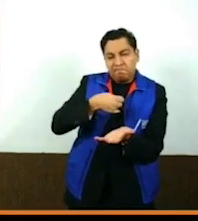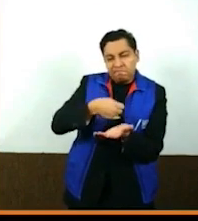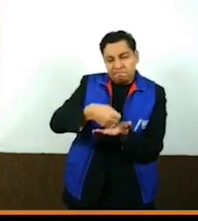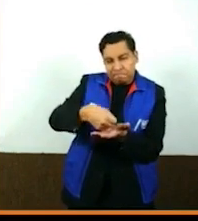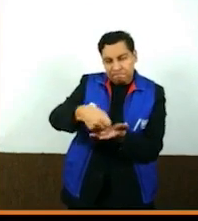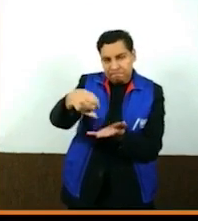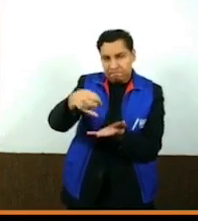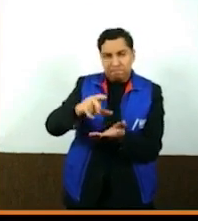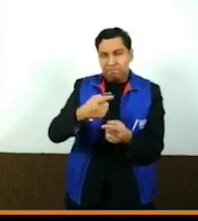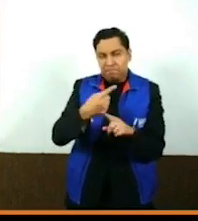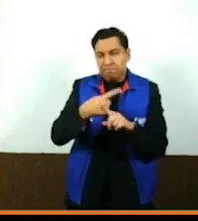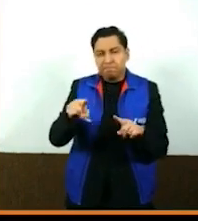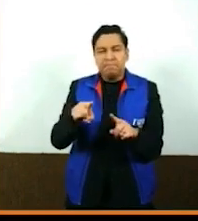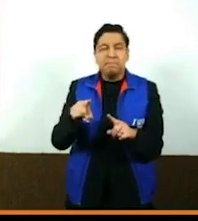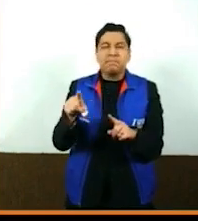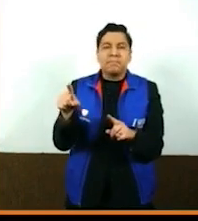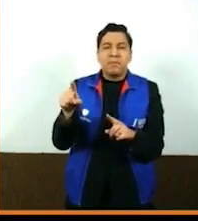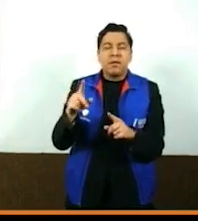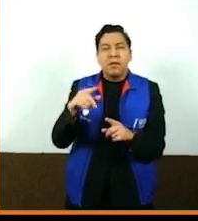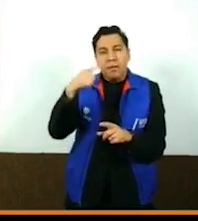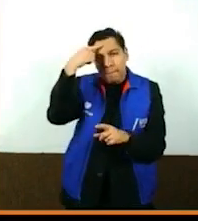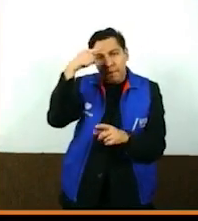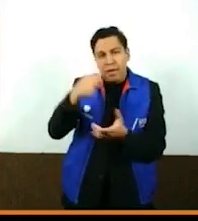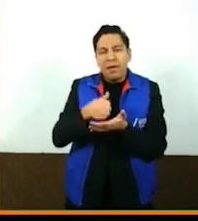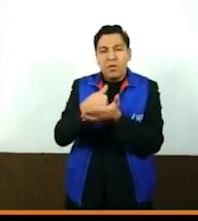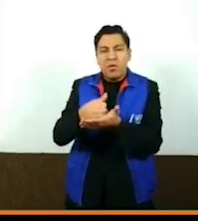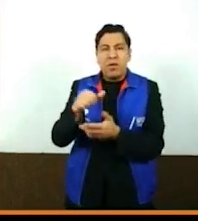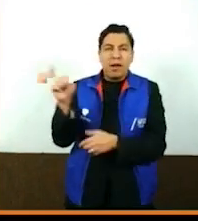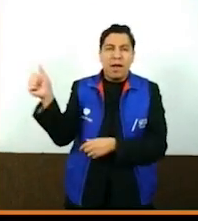la planta y fuimos muy conservadores porque queríamos